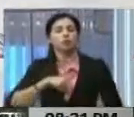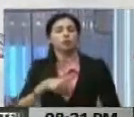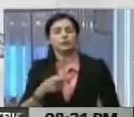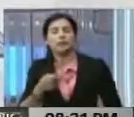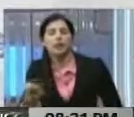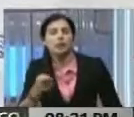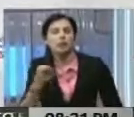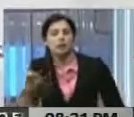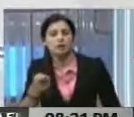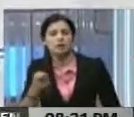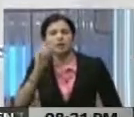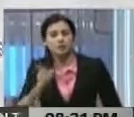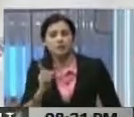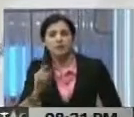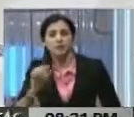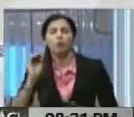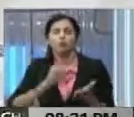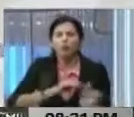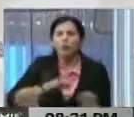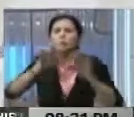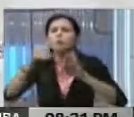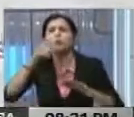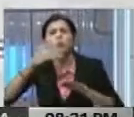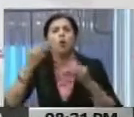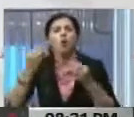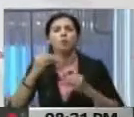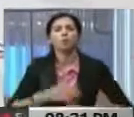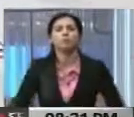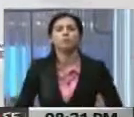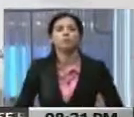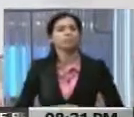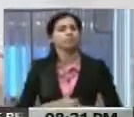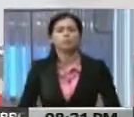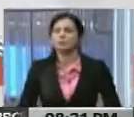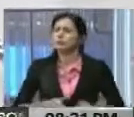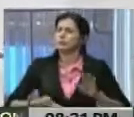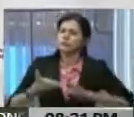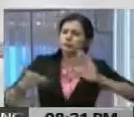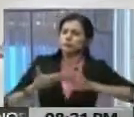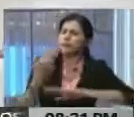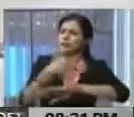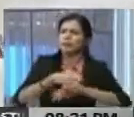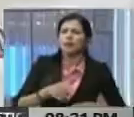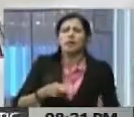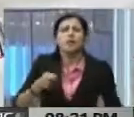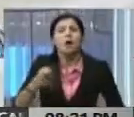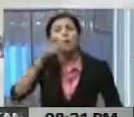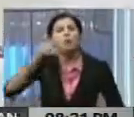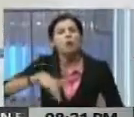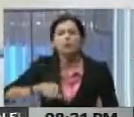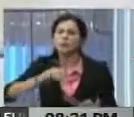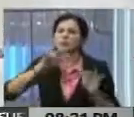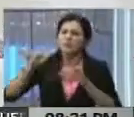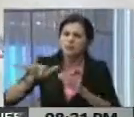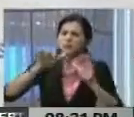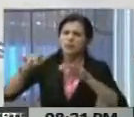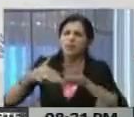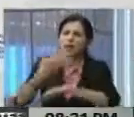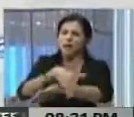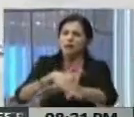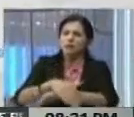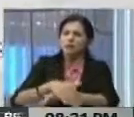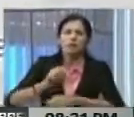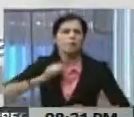a que se pongan de cara al pueblo es con la mayor movilización de presión popular de la historia de Venezuela, que